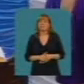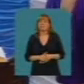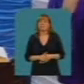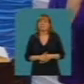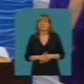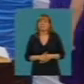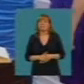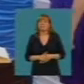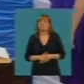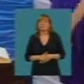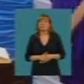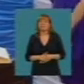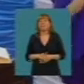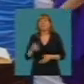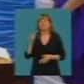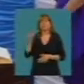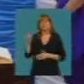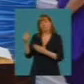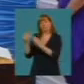Doctora